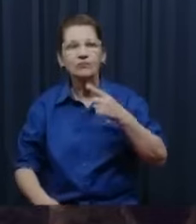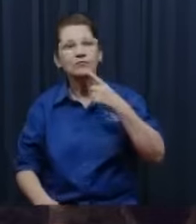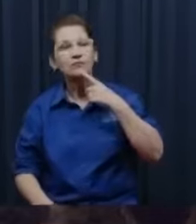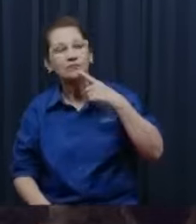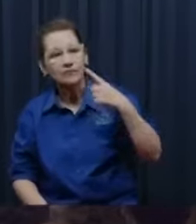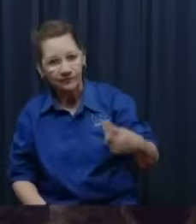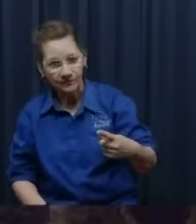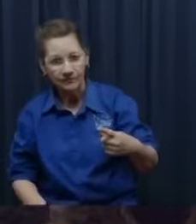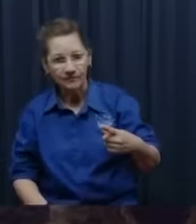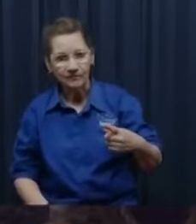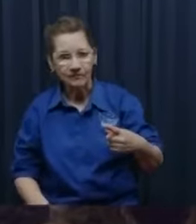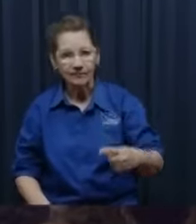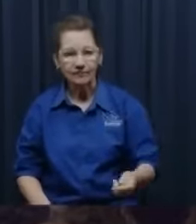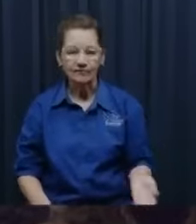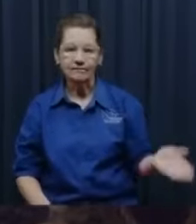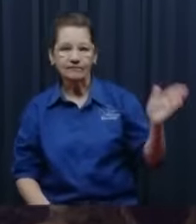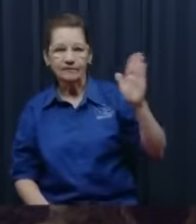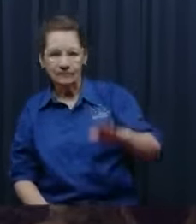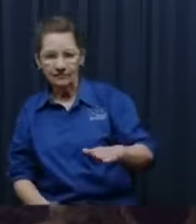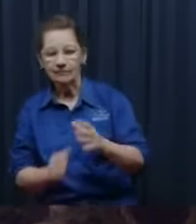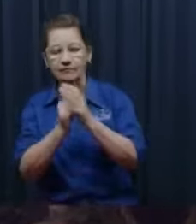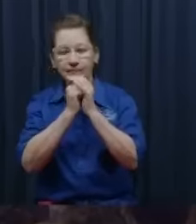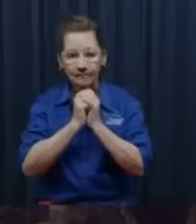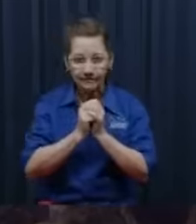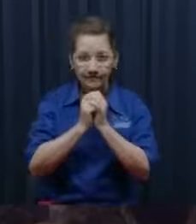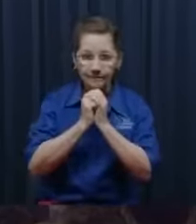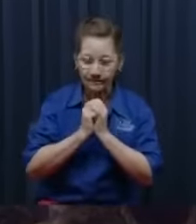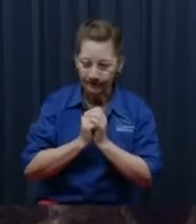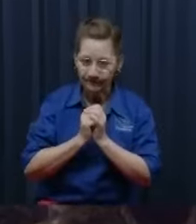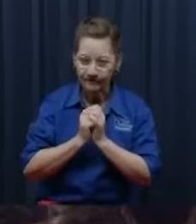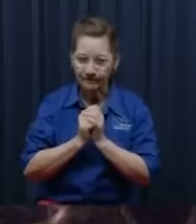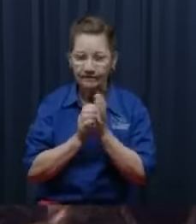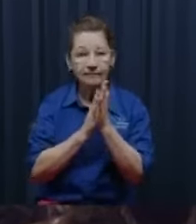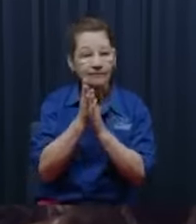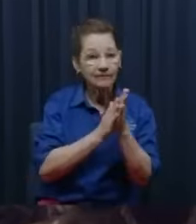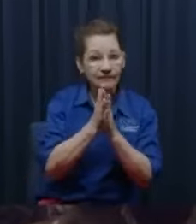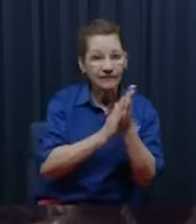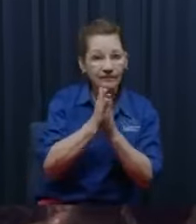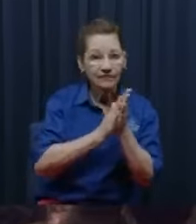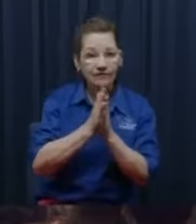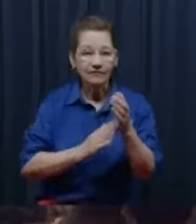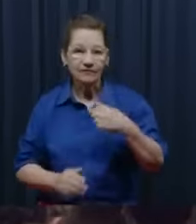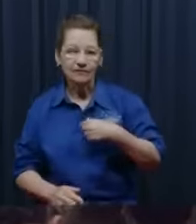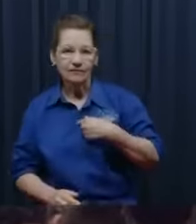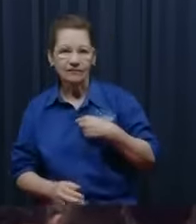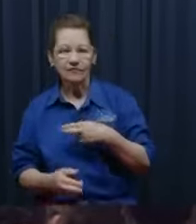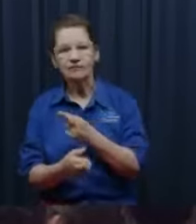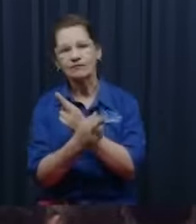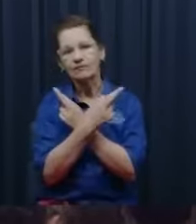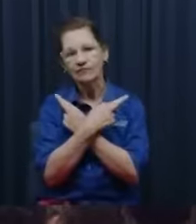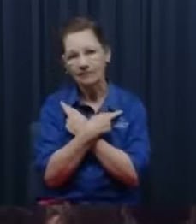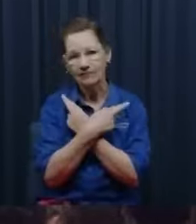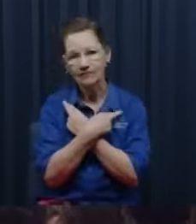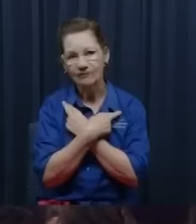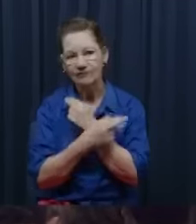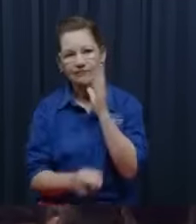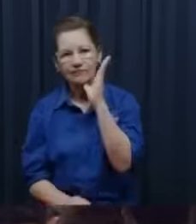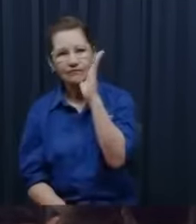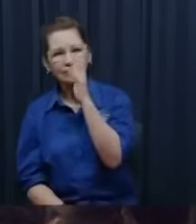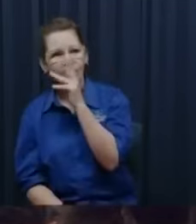respecto y después vamos a hacer una oración Aprovechando que pues yo estoy en reposo no puedo emocionarme